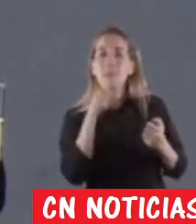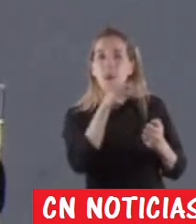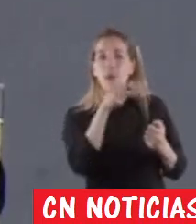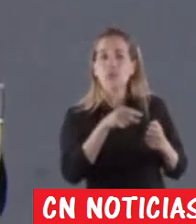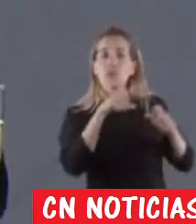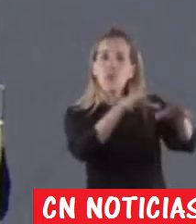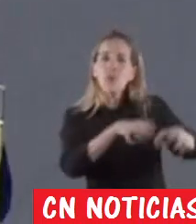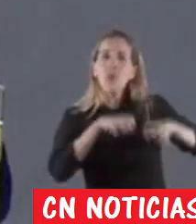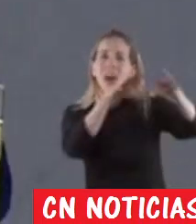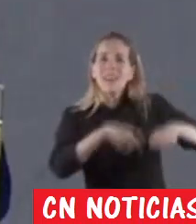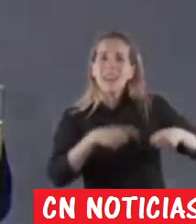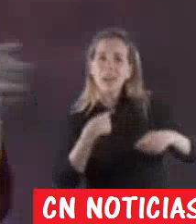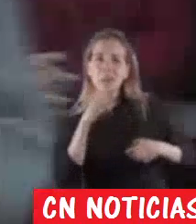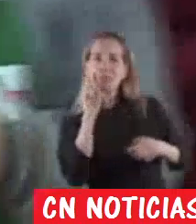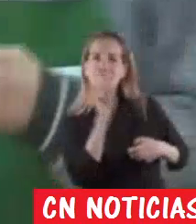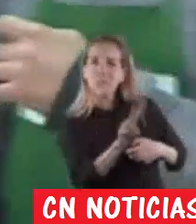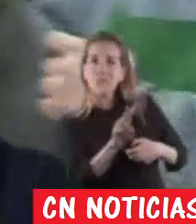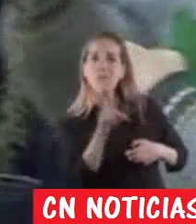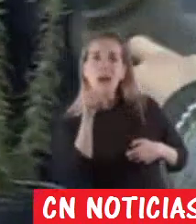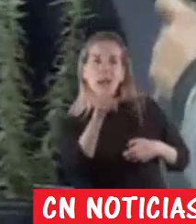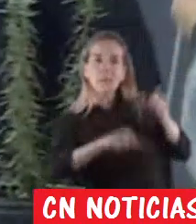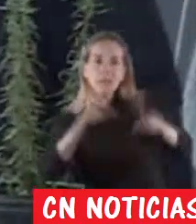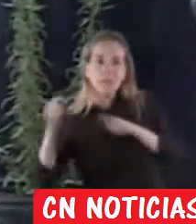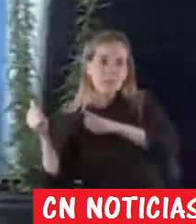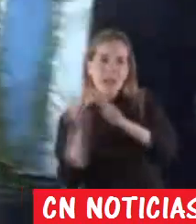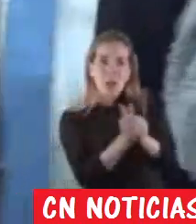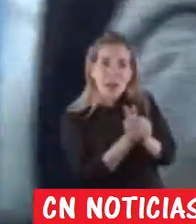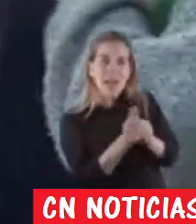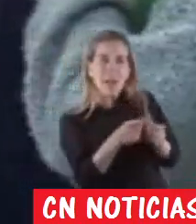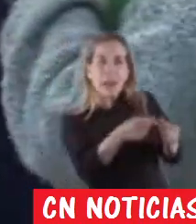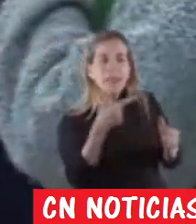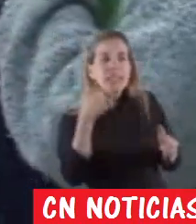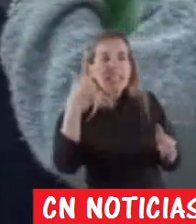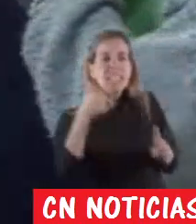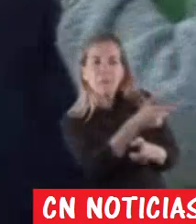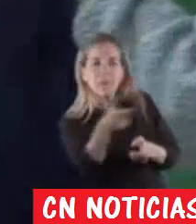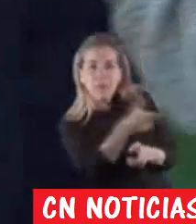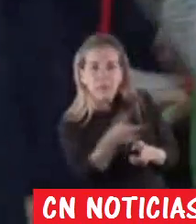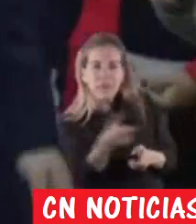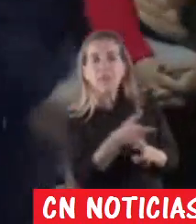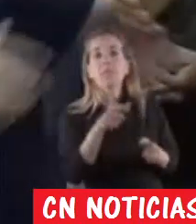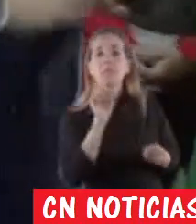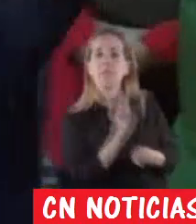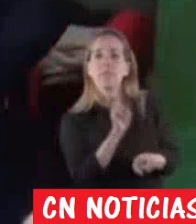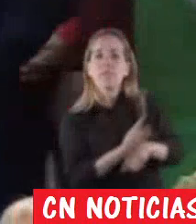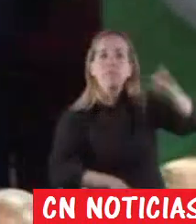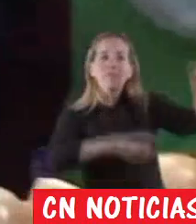que acabo de ver, donde me mostraban que no usaban ningún agroquímico. para poder